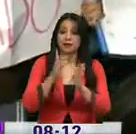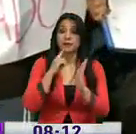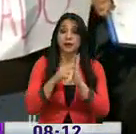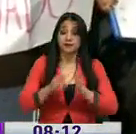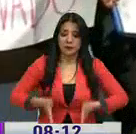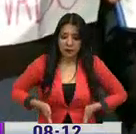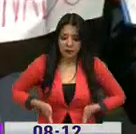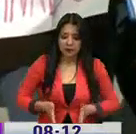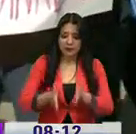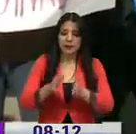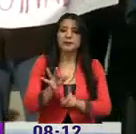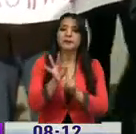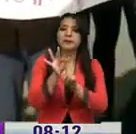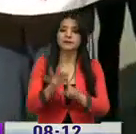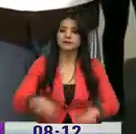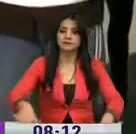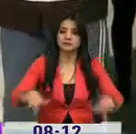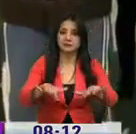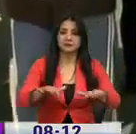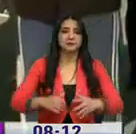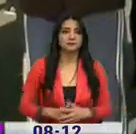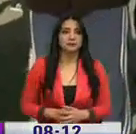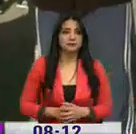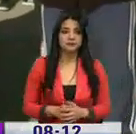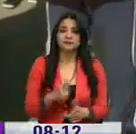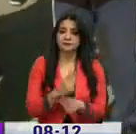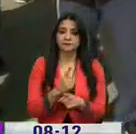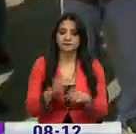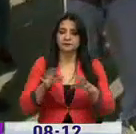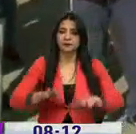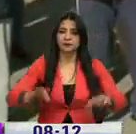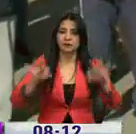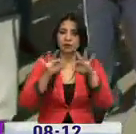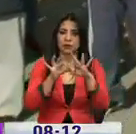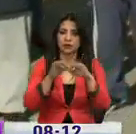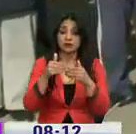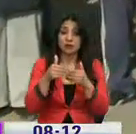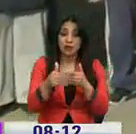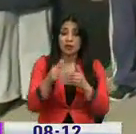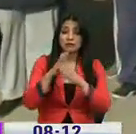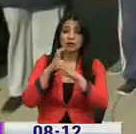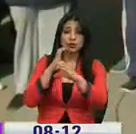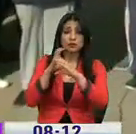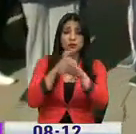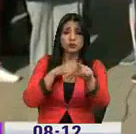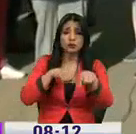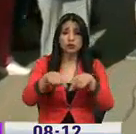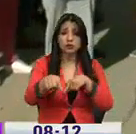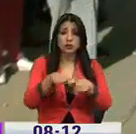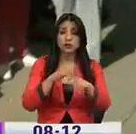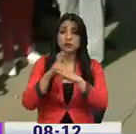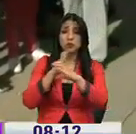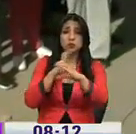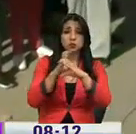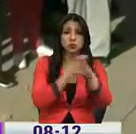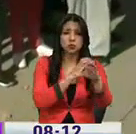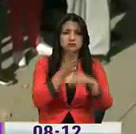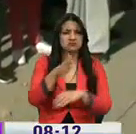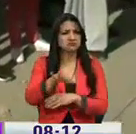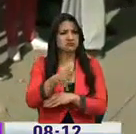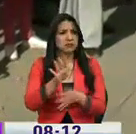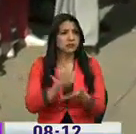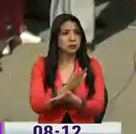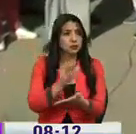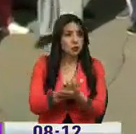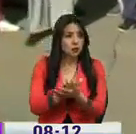vías principales de este sector. Es muy importante resaltar que pasan muchos buses de transporte público. Hay cerca